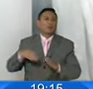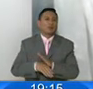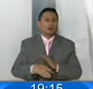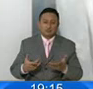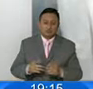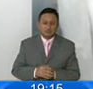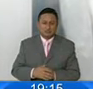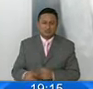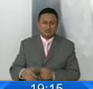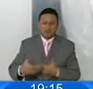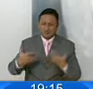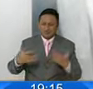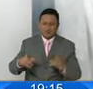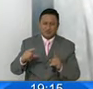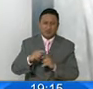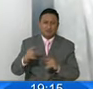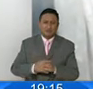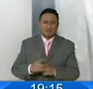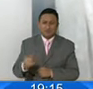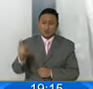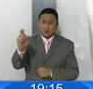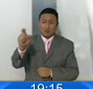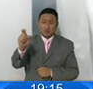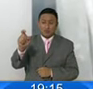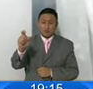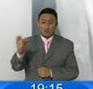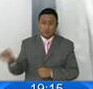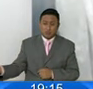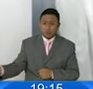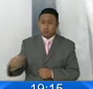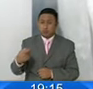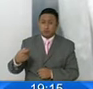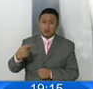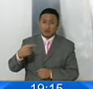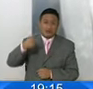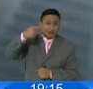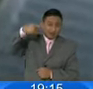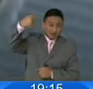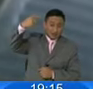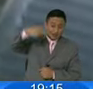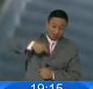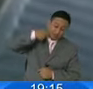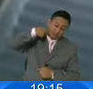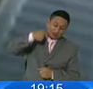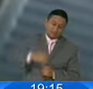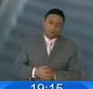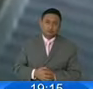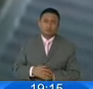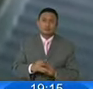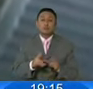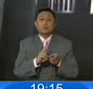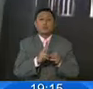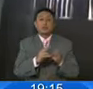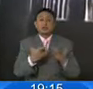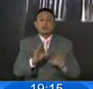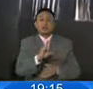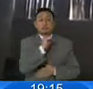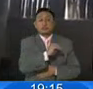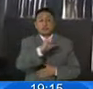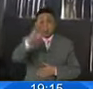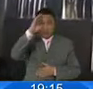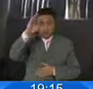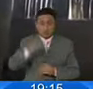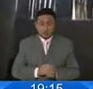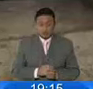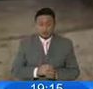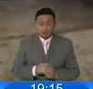insultó, me dijo de todo, él tenía un gancho y dijo que con ese gancho me iba a guindar del techo. Una vecina alertó a la policía, también